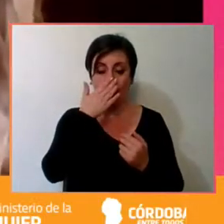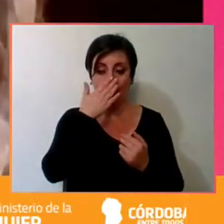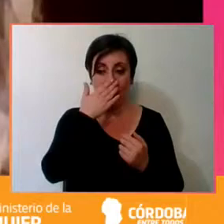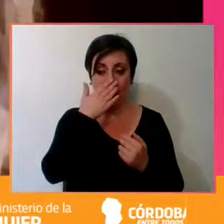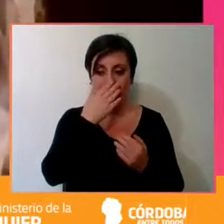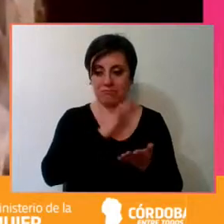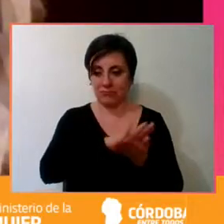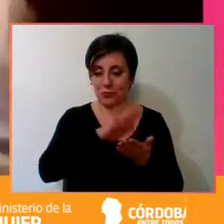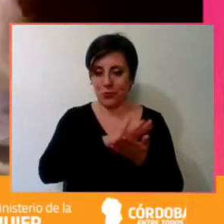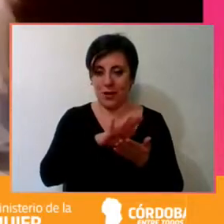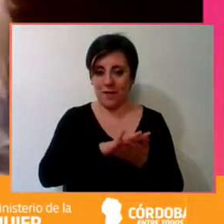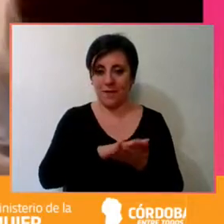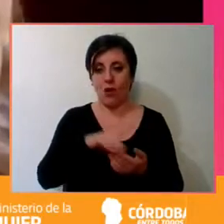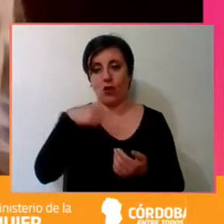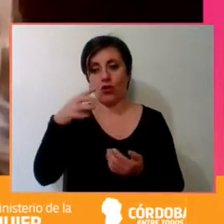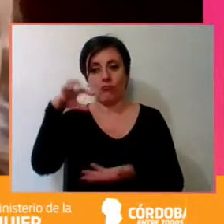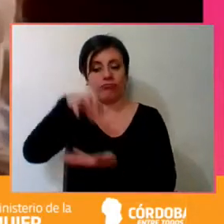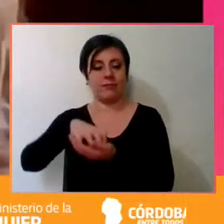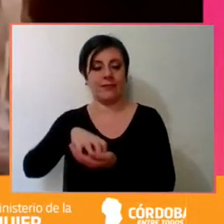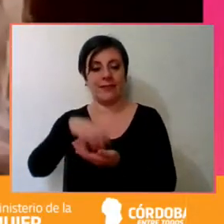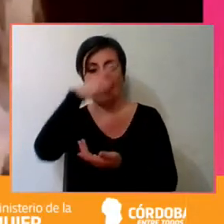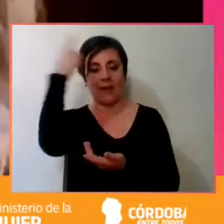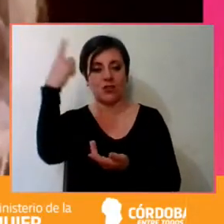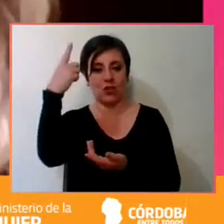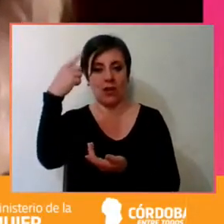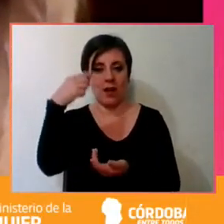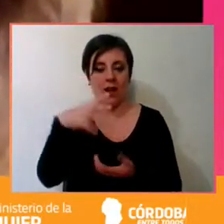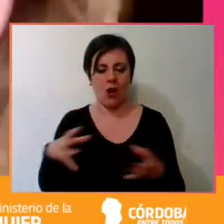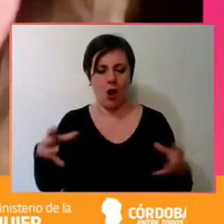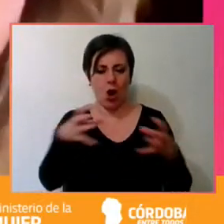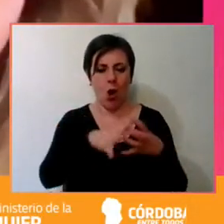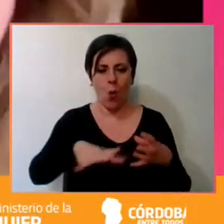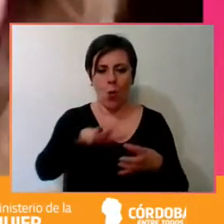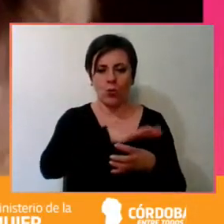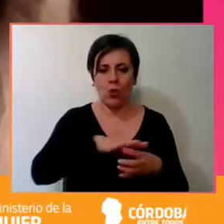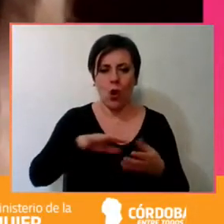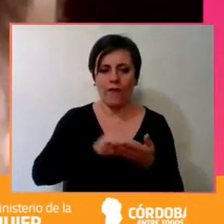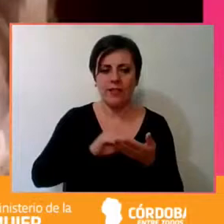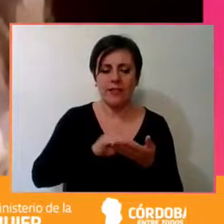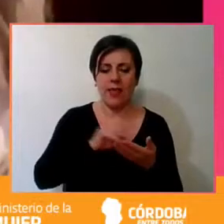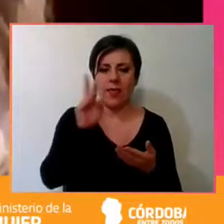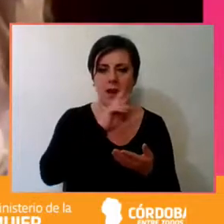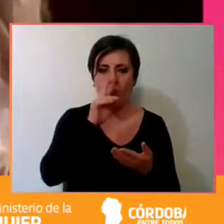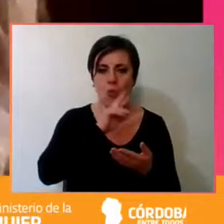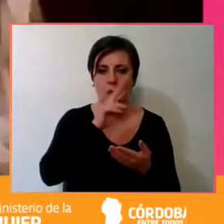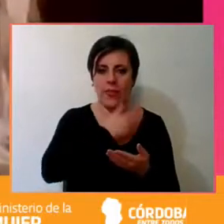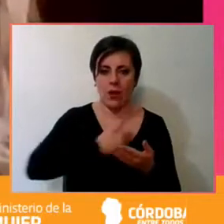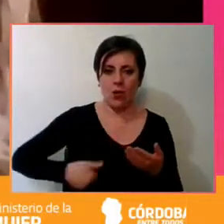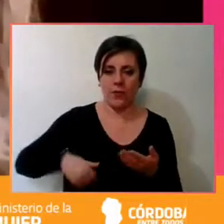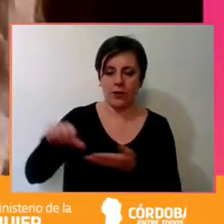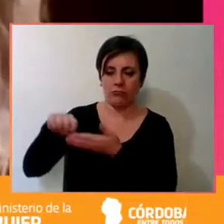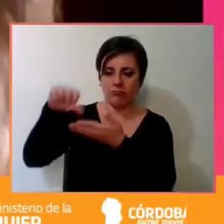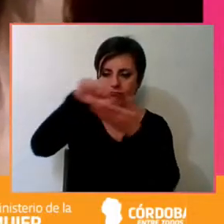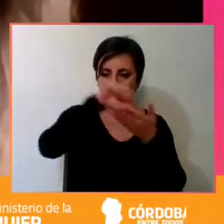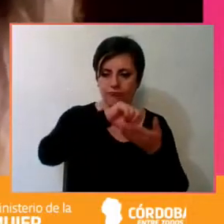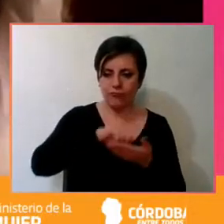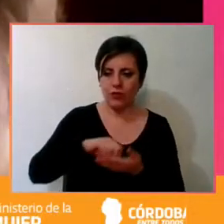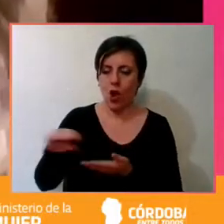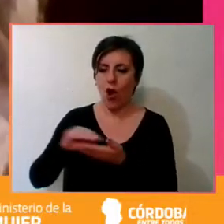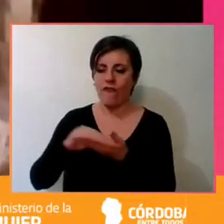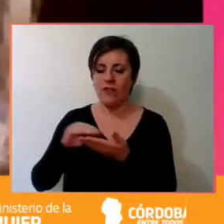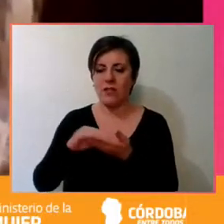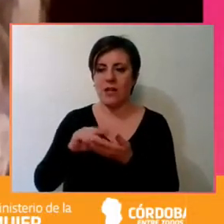y que hay uno nacional, todo esto, este conjunto, las oficinas de la mujer de los gobiernos locales, las oficinas